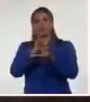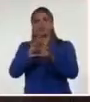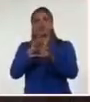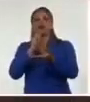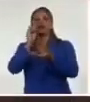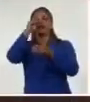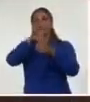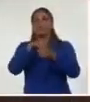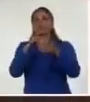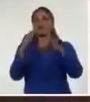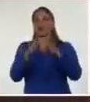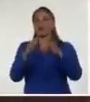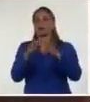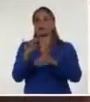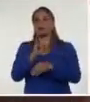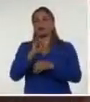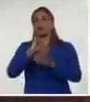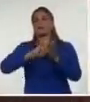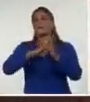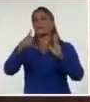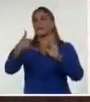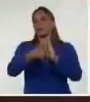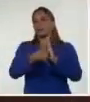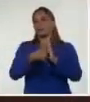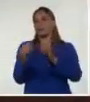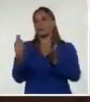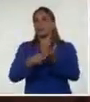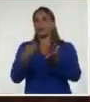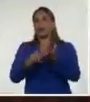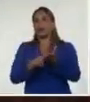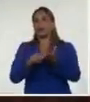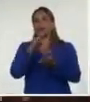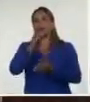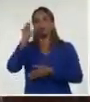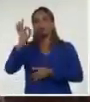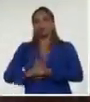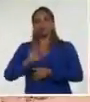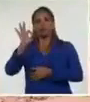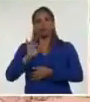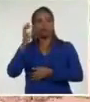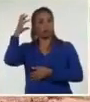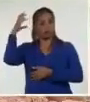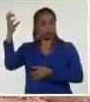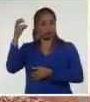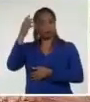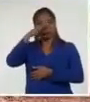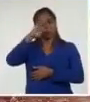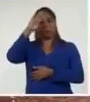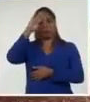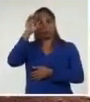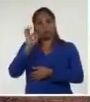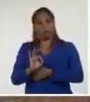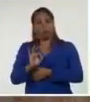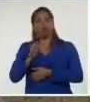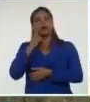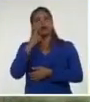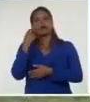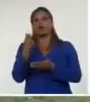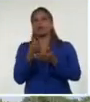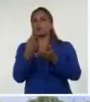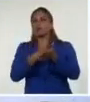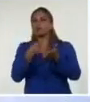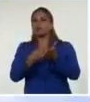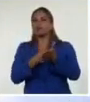de los hogares. Este proyecto, financiado 100% por el gobierno cubano, ha tenido un costo